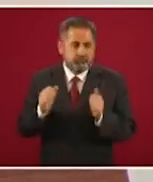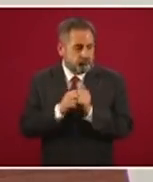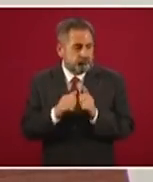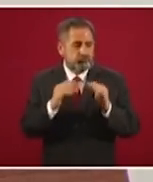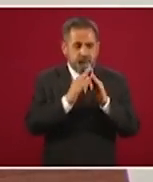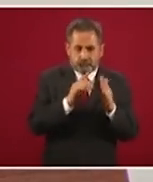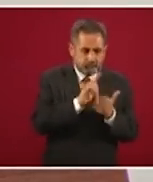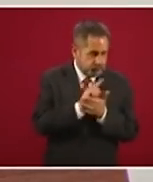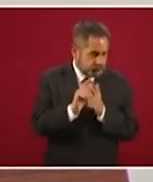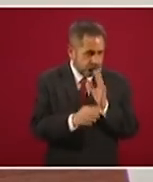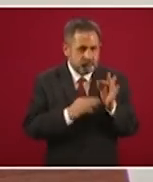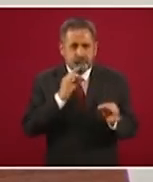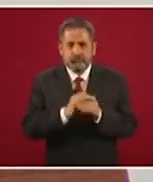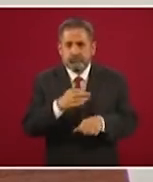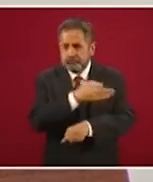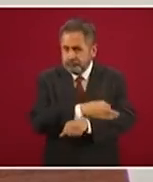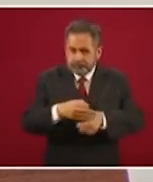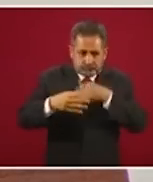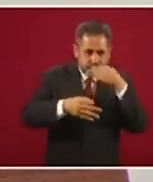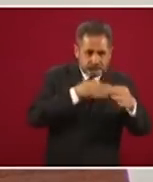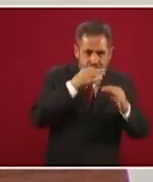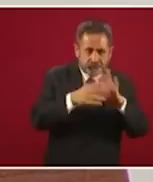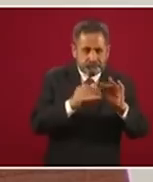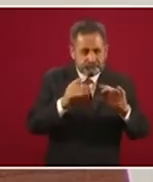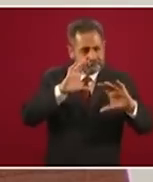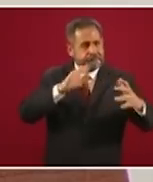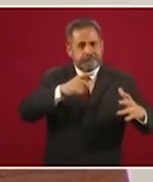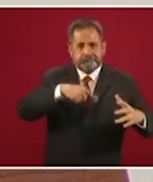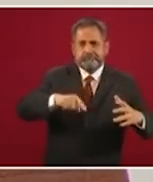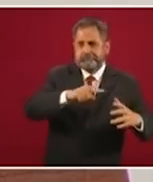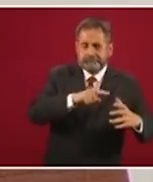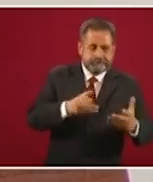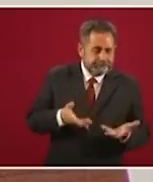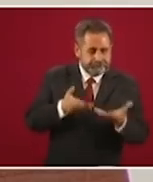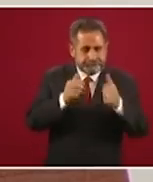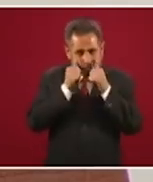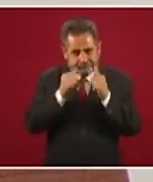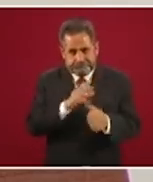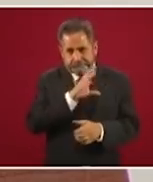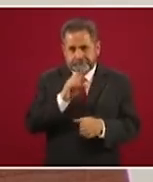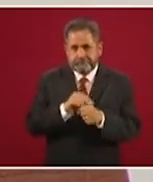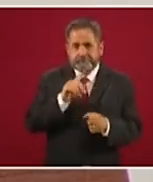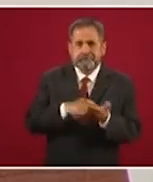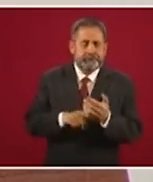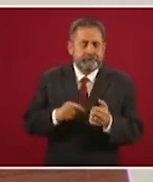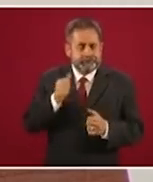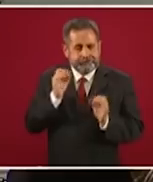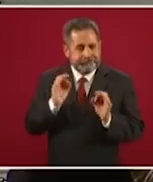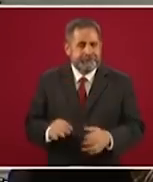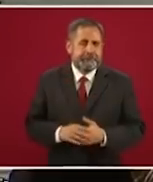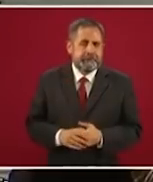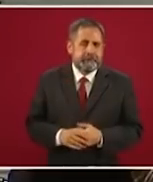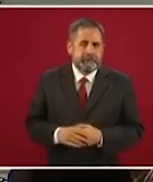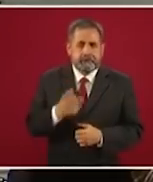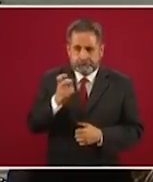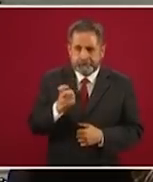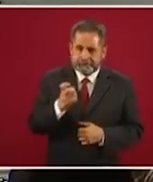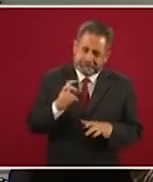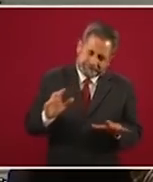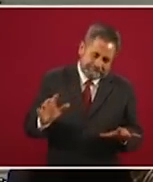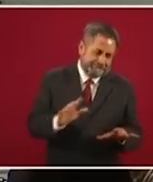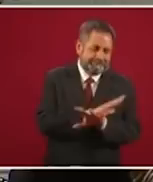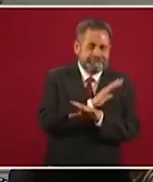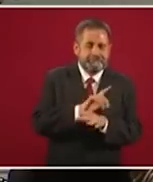casa, en la familia y en la comunidad donde se genera todos esos primeros datos. Esa reorientación